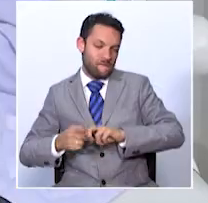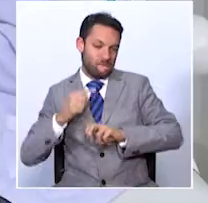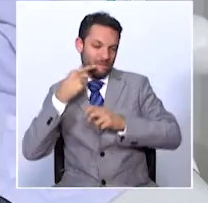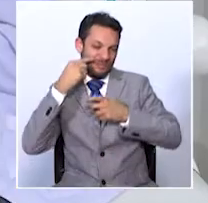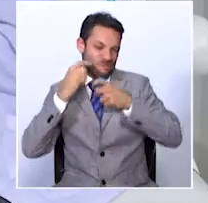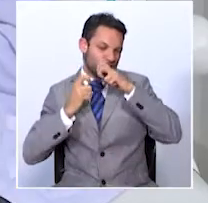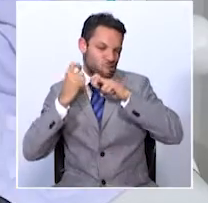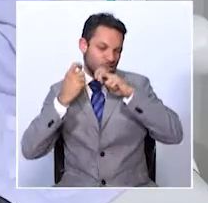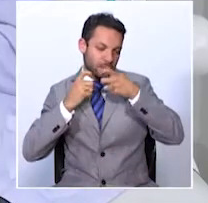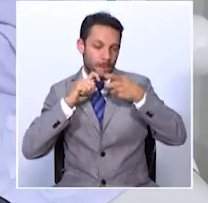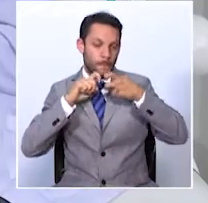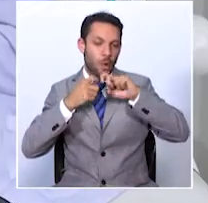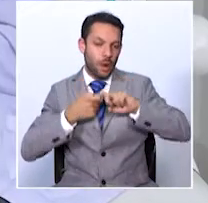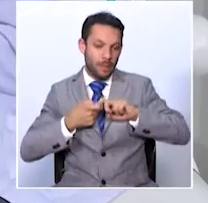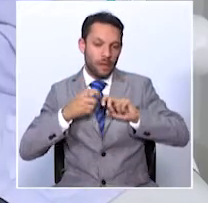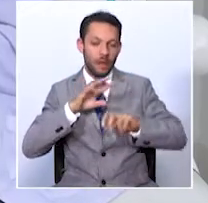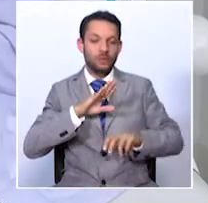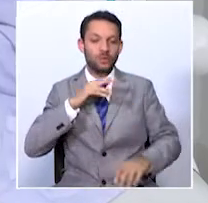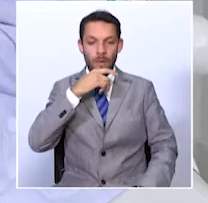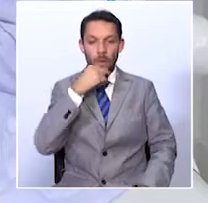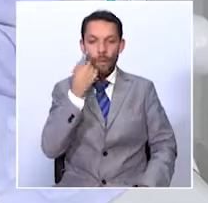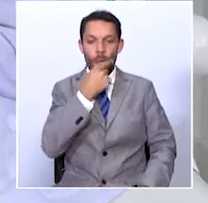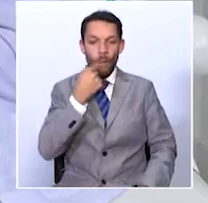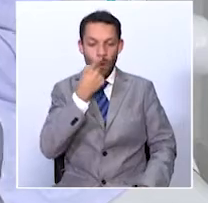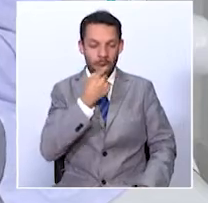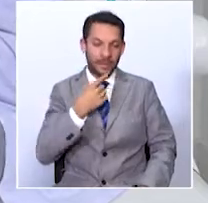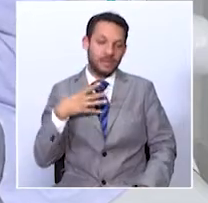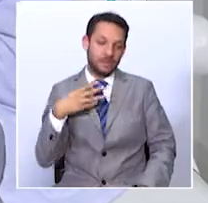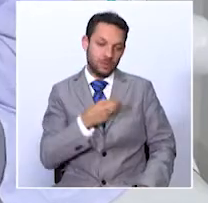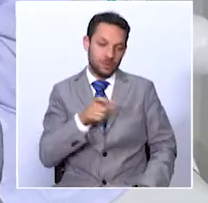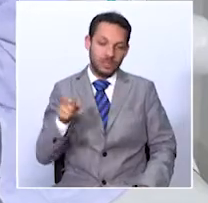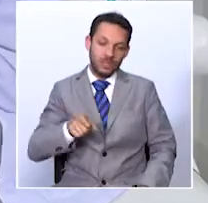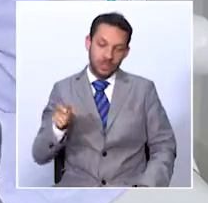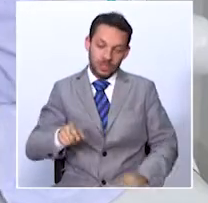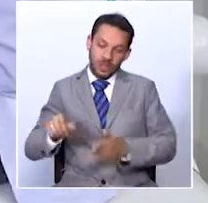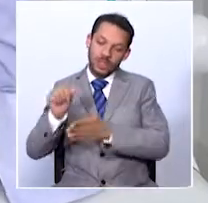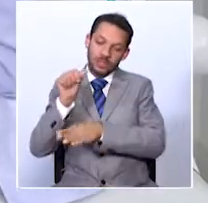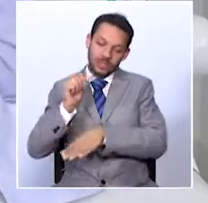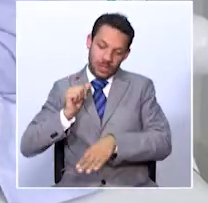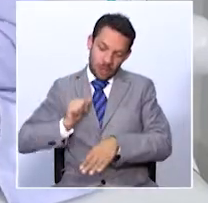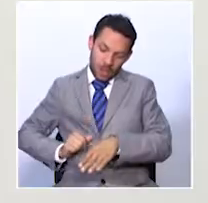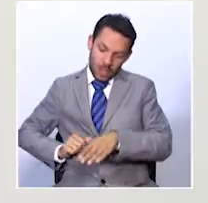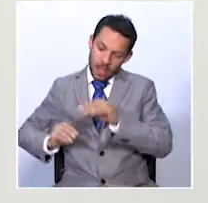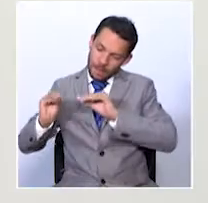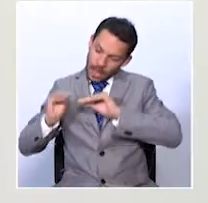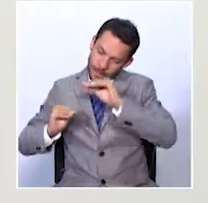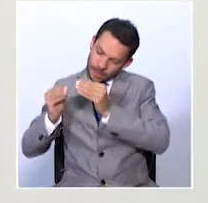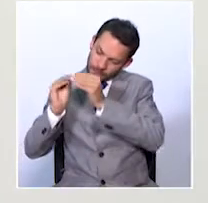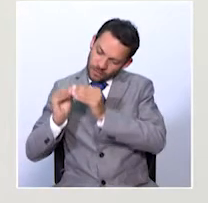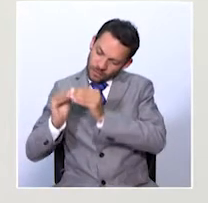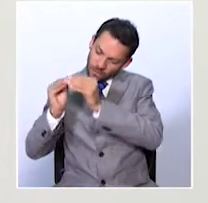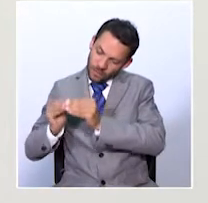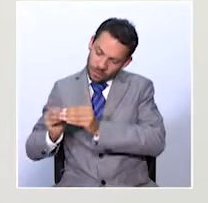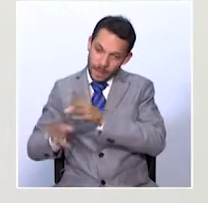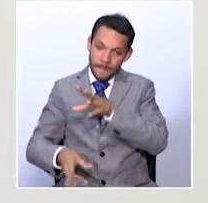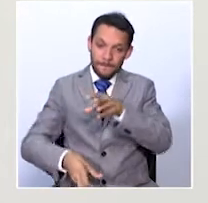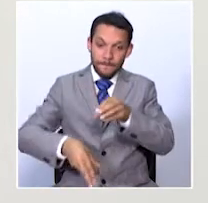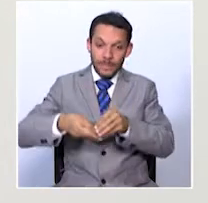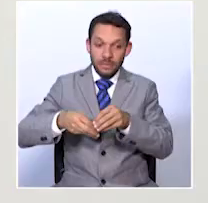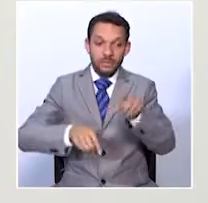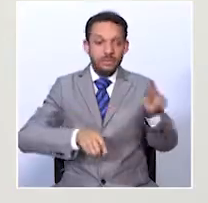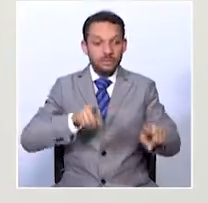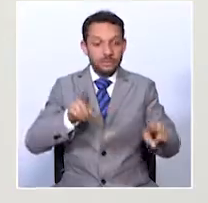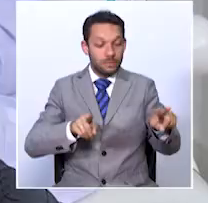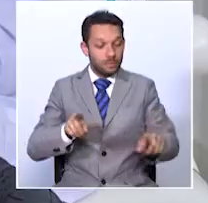un labio hendido o con algo así, obviamente eso también tiene su solución. Pero entonces hablemos de por qué las mamás llevan